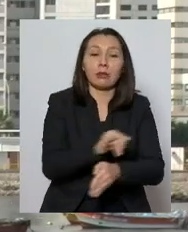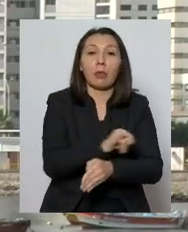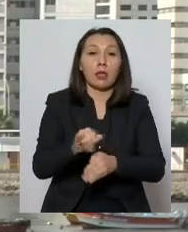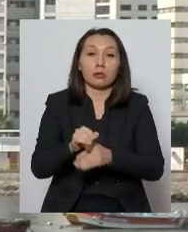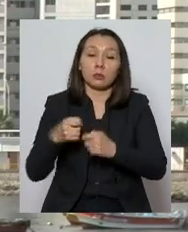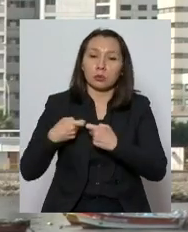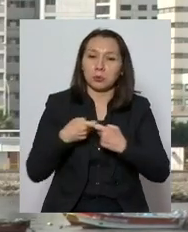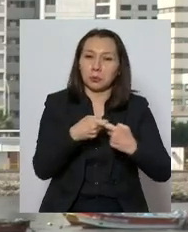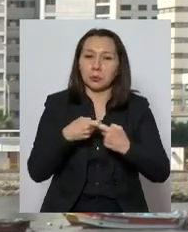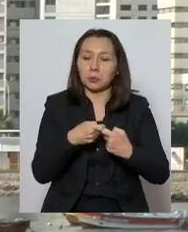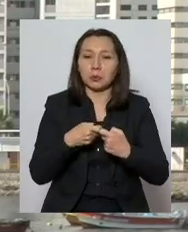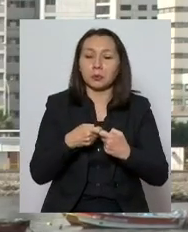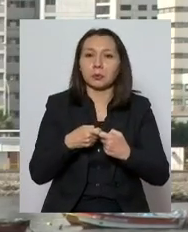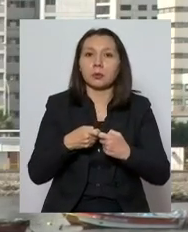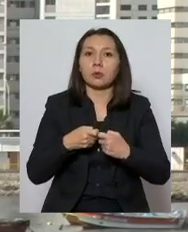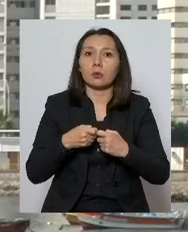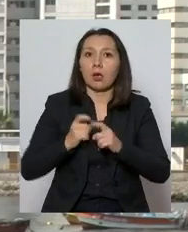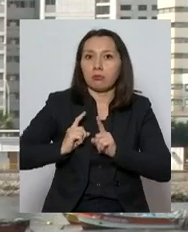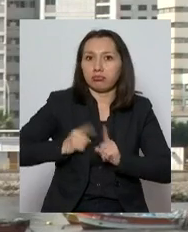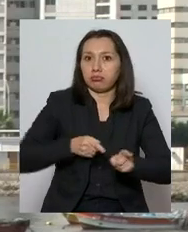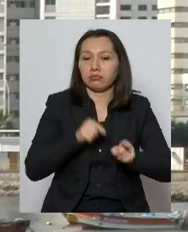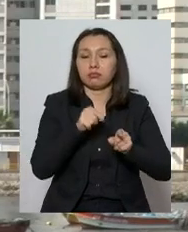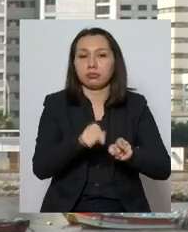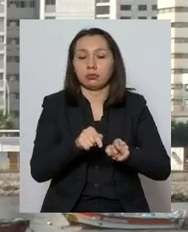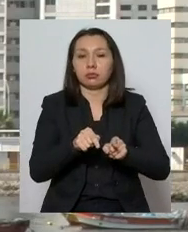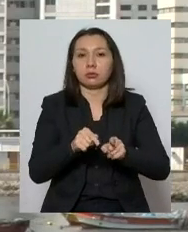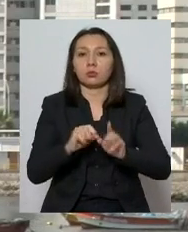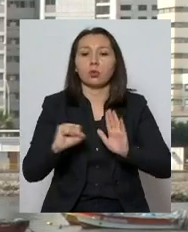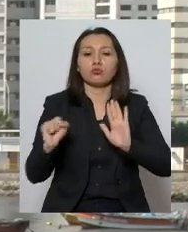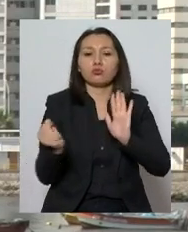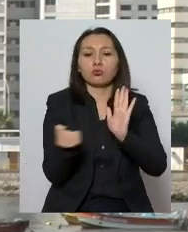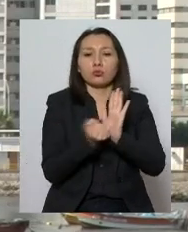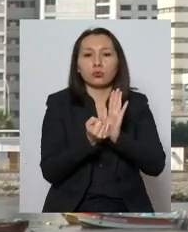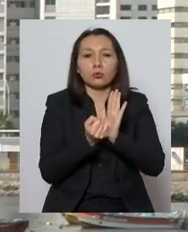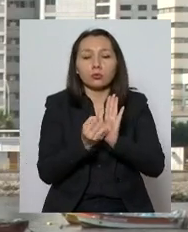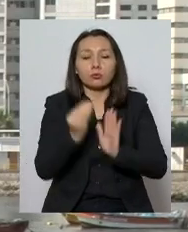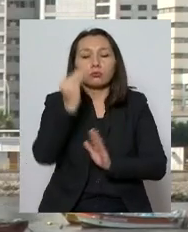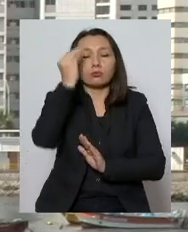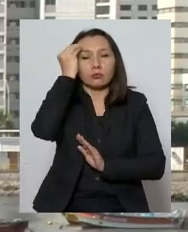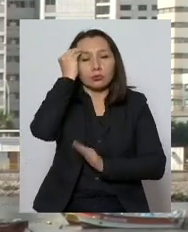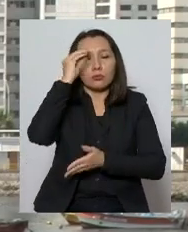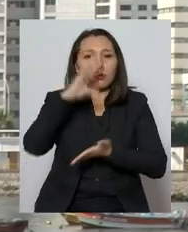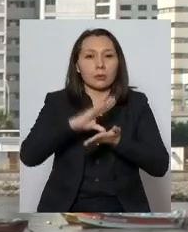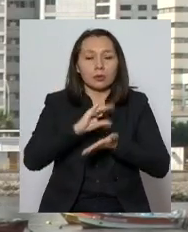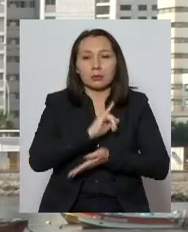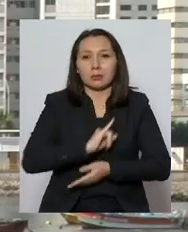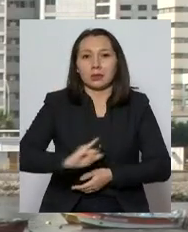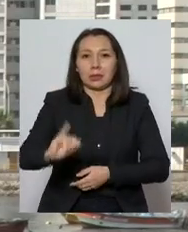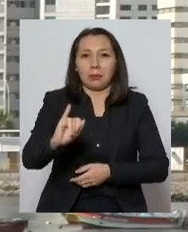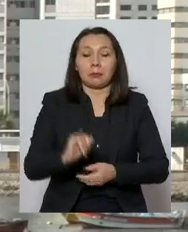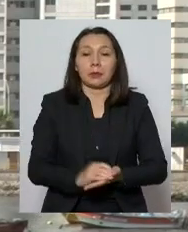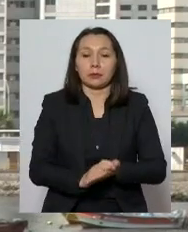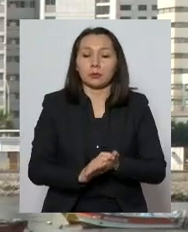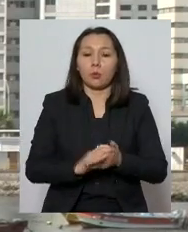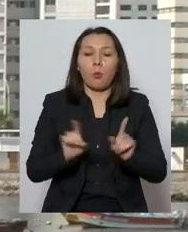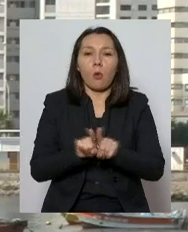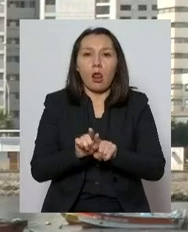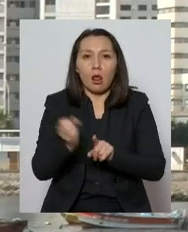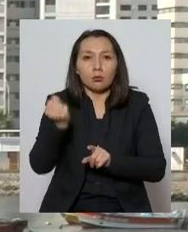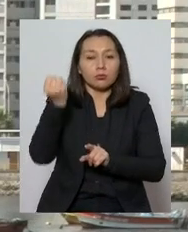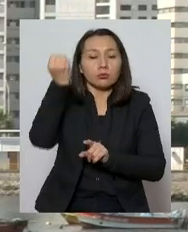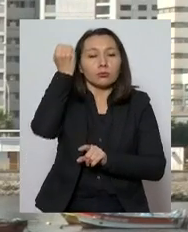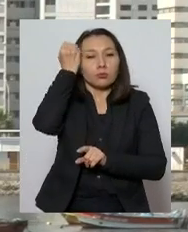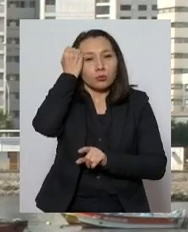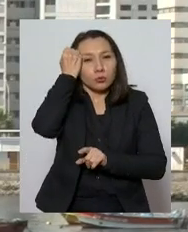librar una batalla que marcó a nuestro país para siempre. Lo marcó